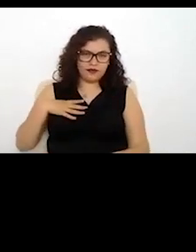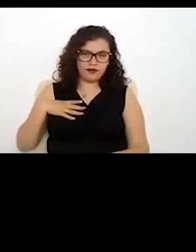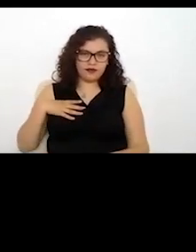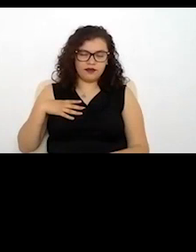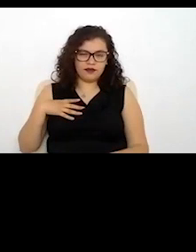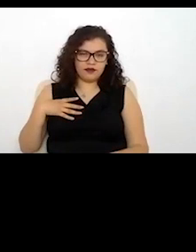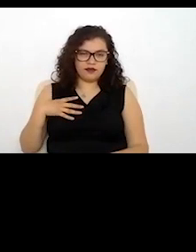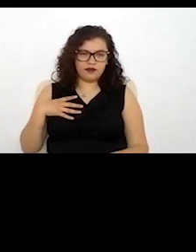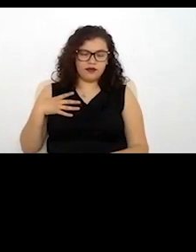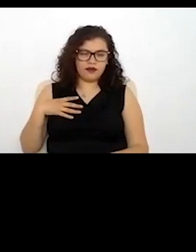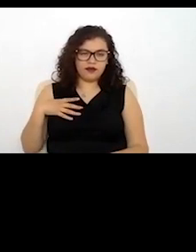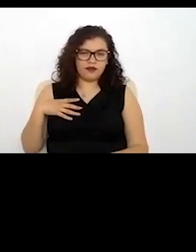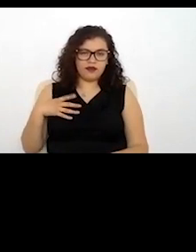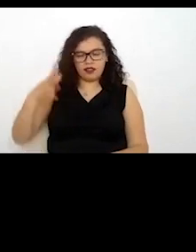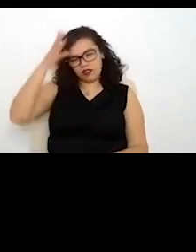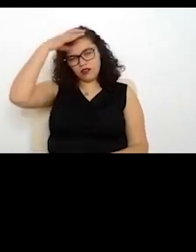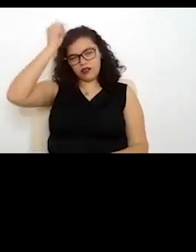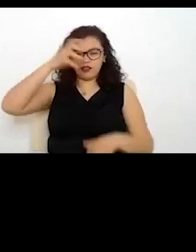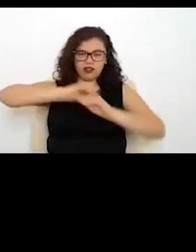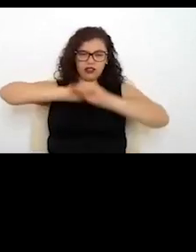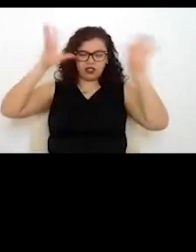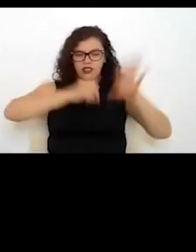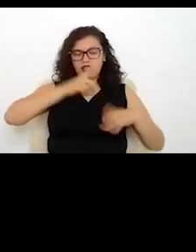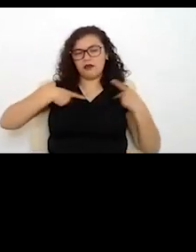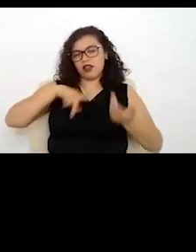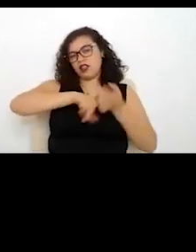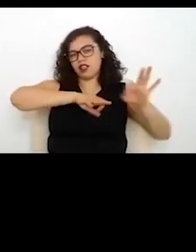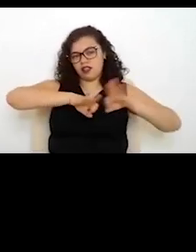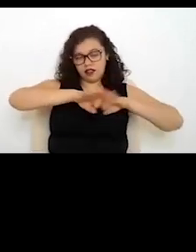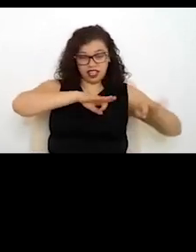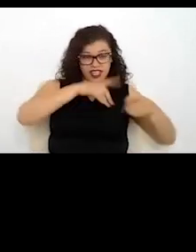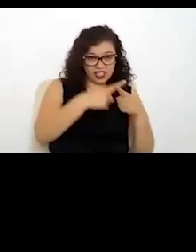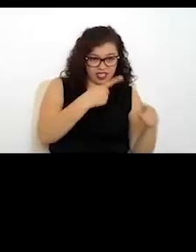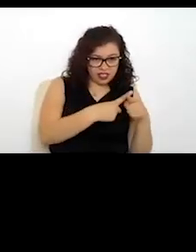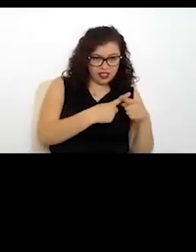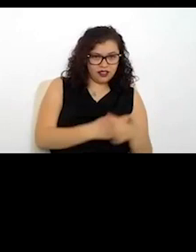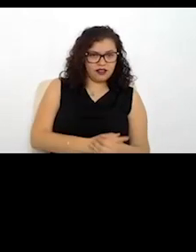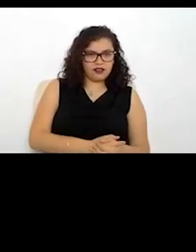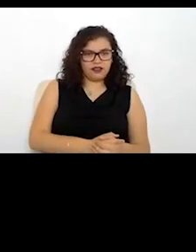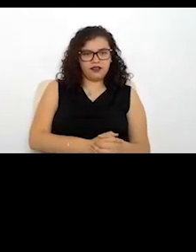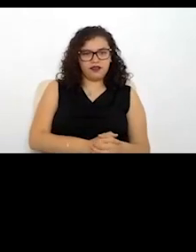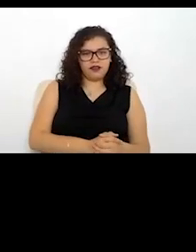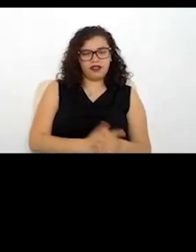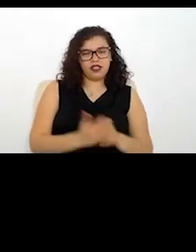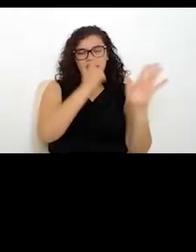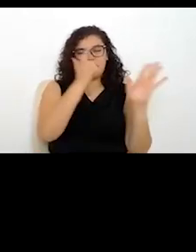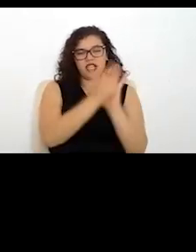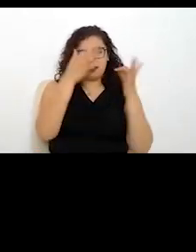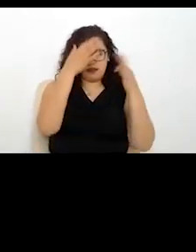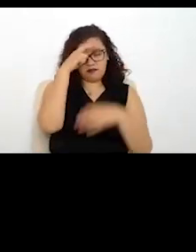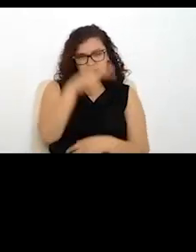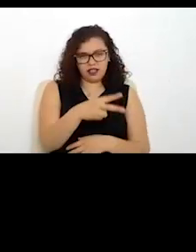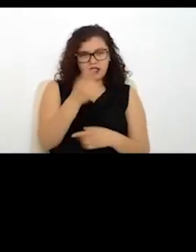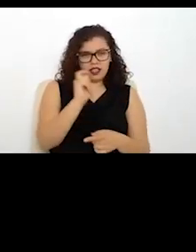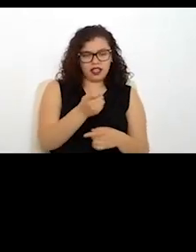primer concepto que tenemos que aclarar es quién es un empleado. El empleado, de acuerdo con las leyes mexicanas, es una persona física